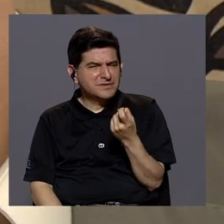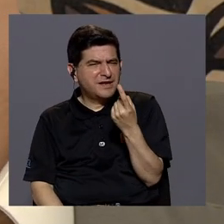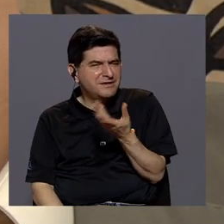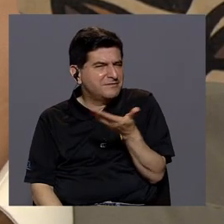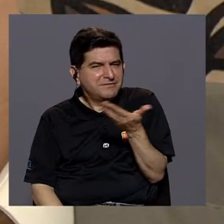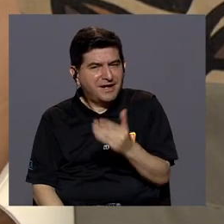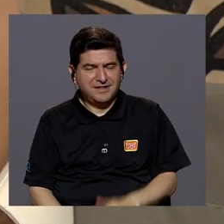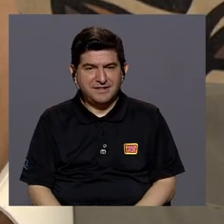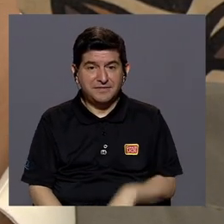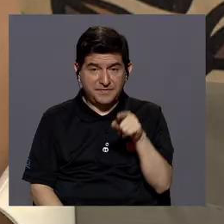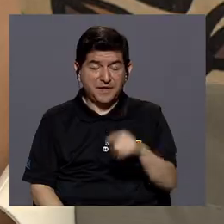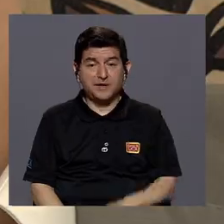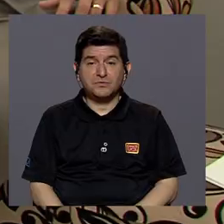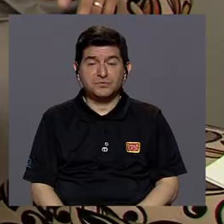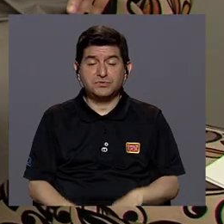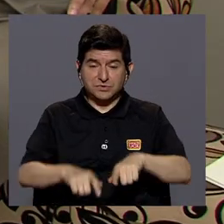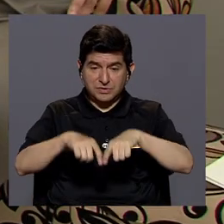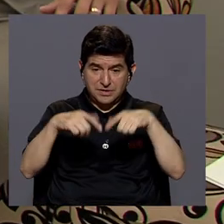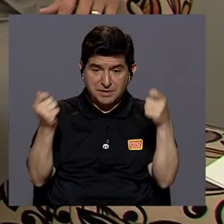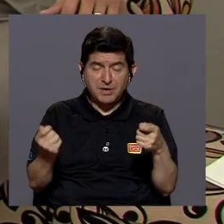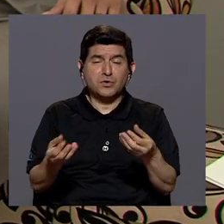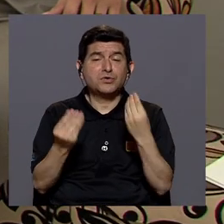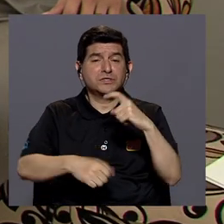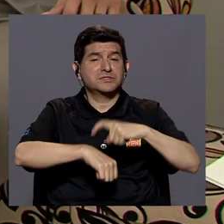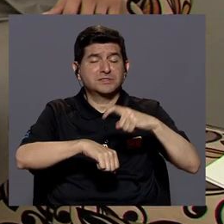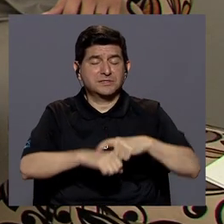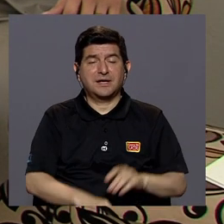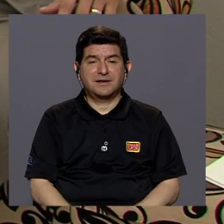ha vivido del periodismo mucho tiempo. La Machaca